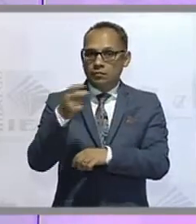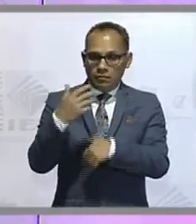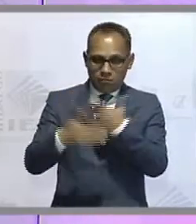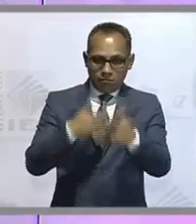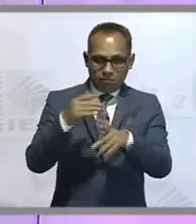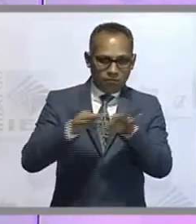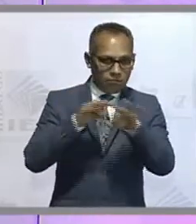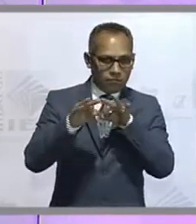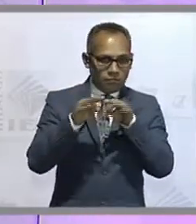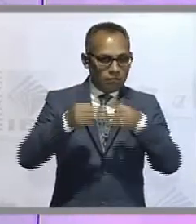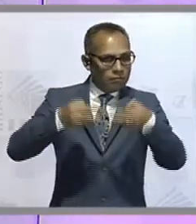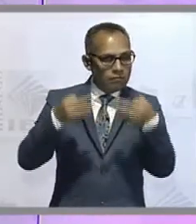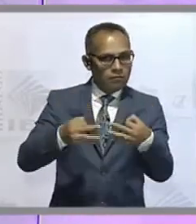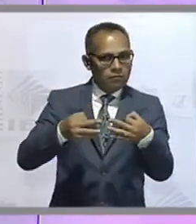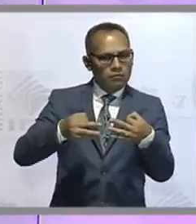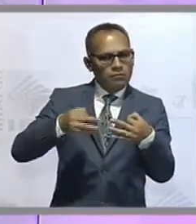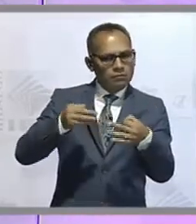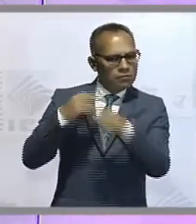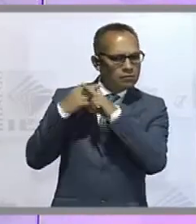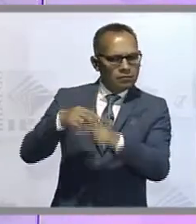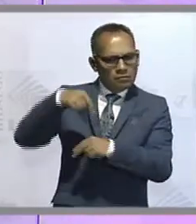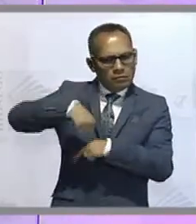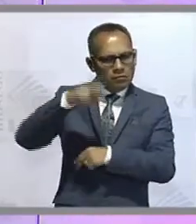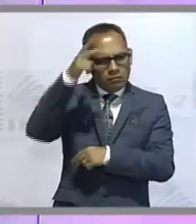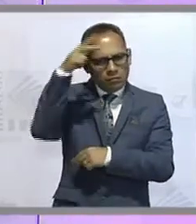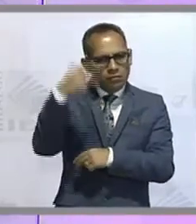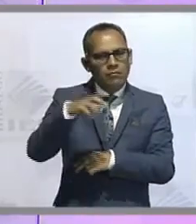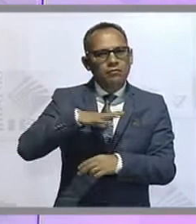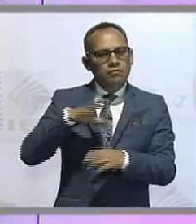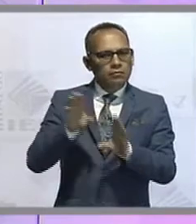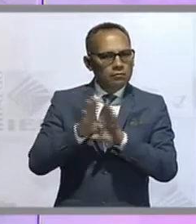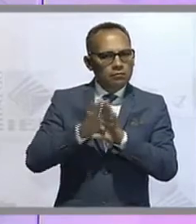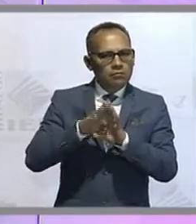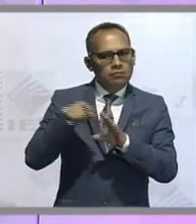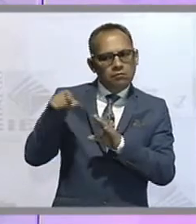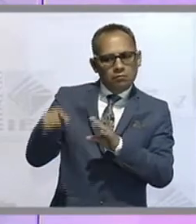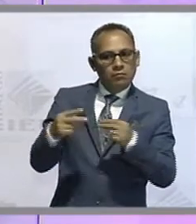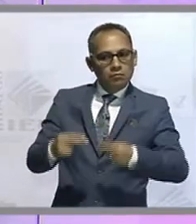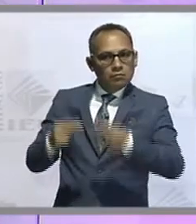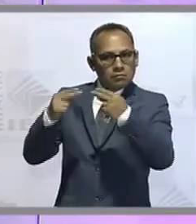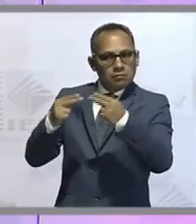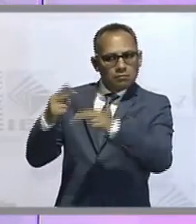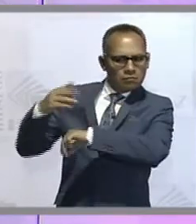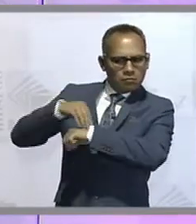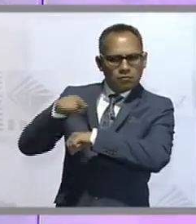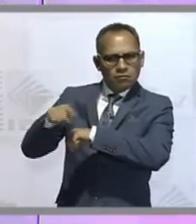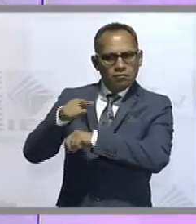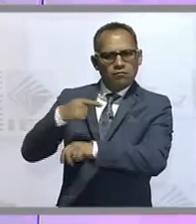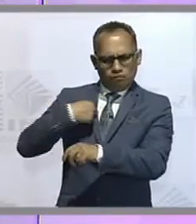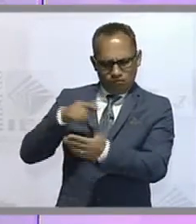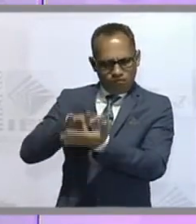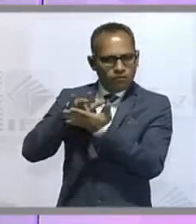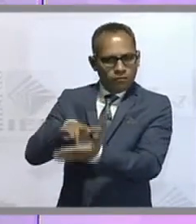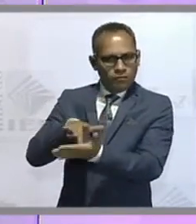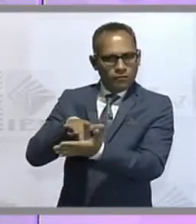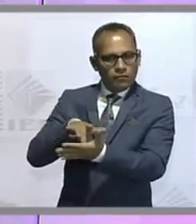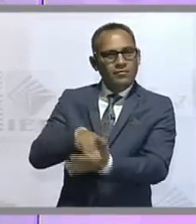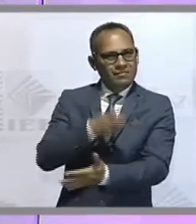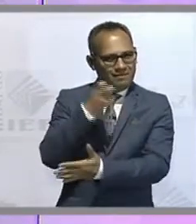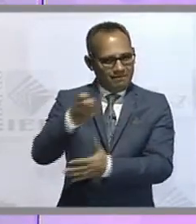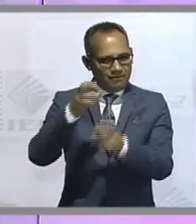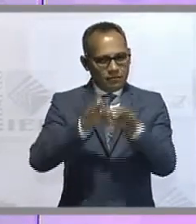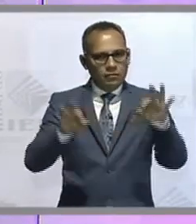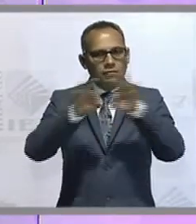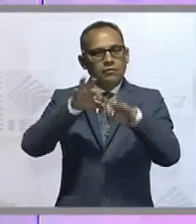en marcha el programa pon tu negocio yo te apoyo el cual cuenta con 500 millones de pesos que tiene como objetivo financiar a los emprendedores